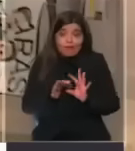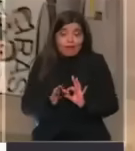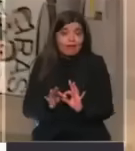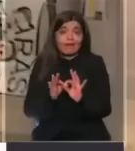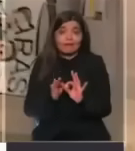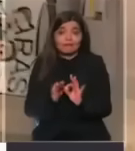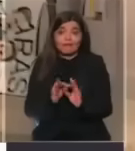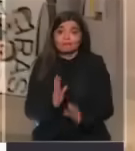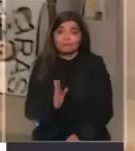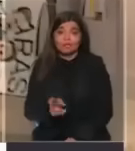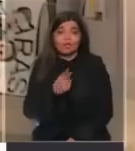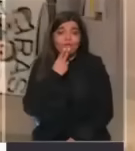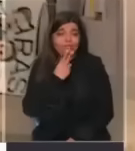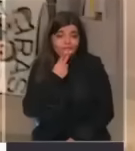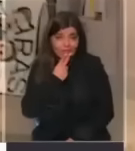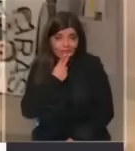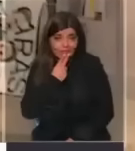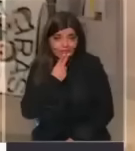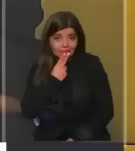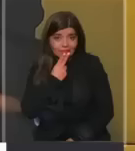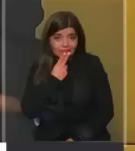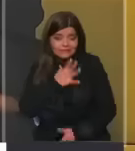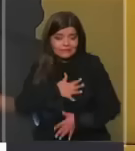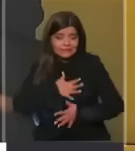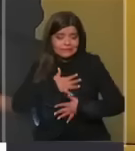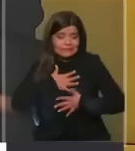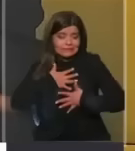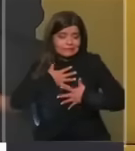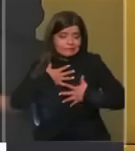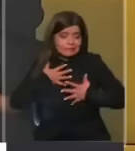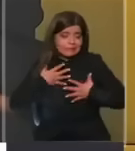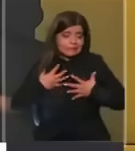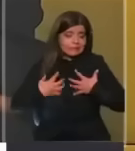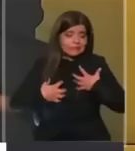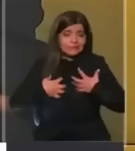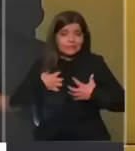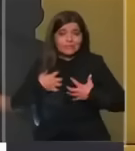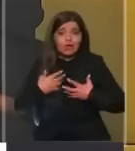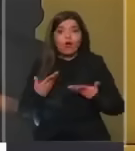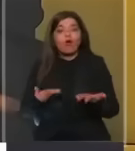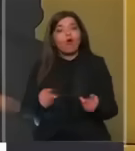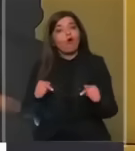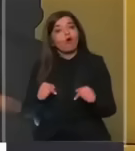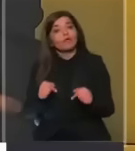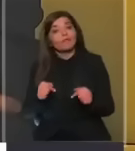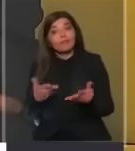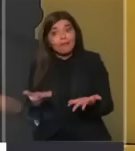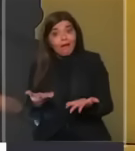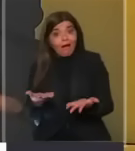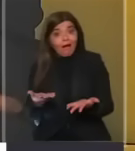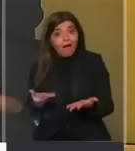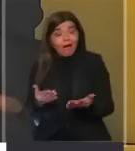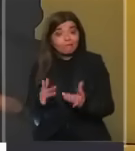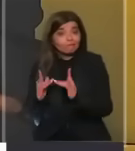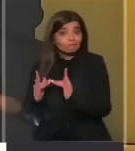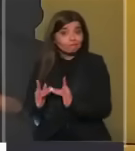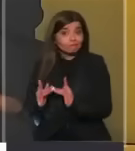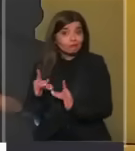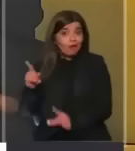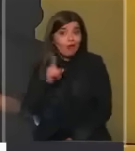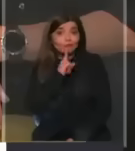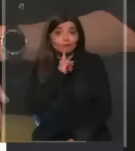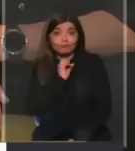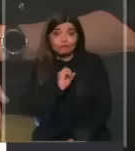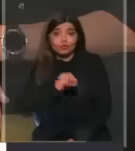vivir. Pero son sentimientos encontrados, porque sabes que hoy día están despidiendo a Tony en